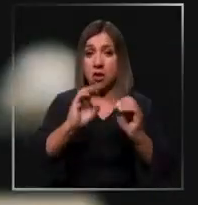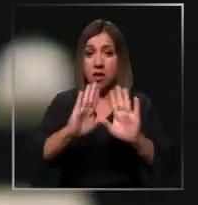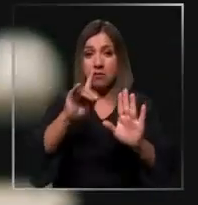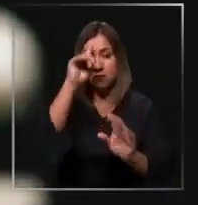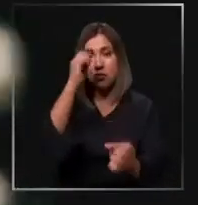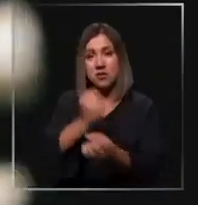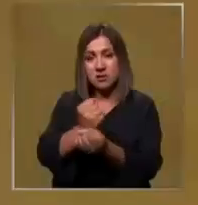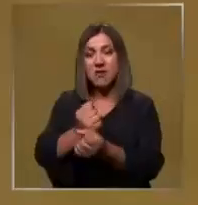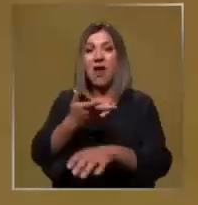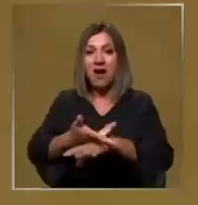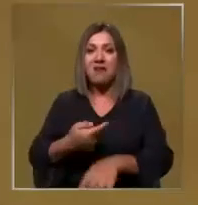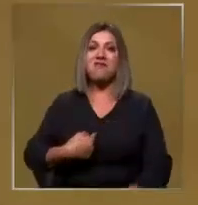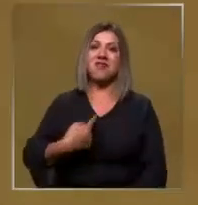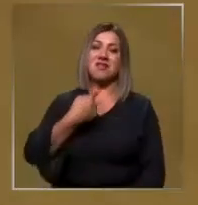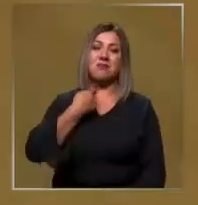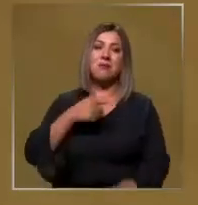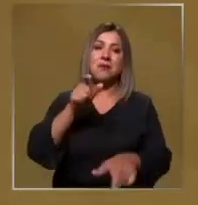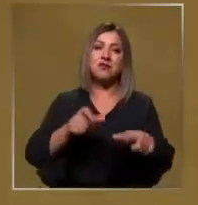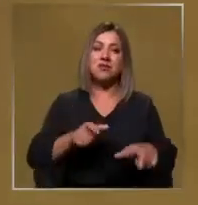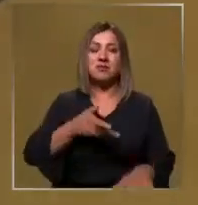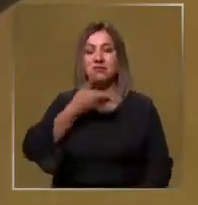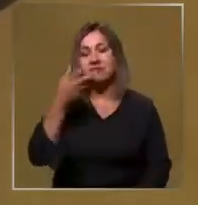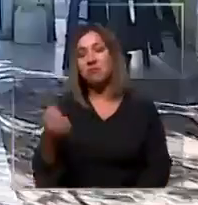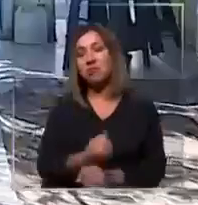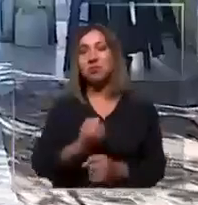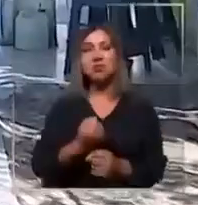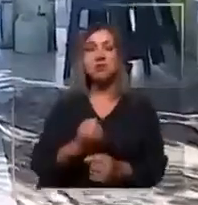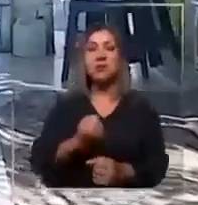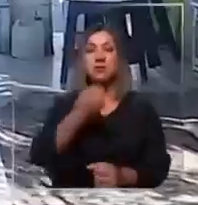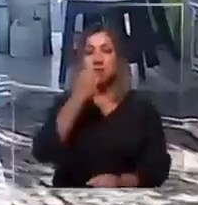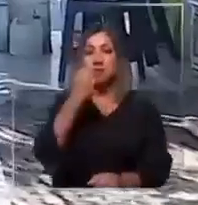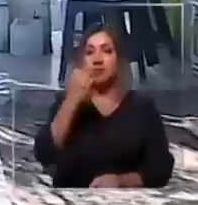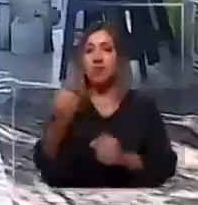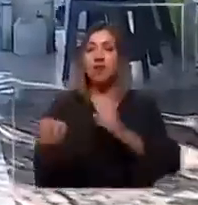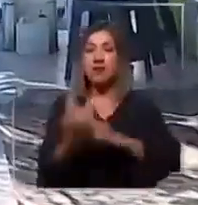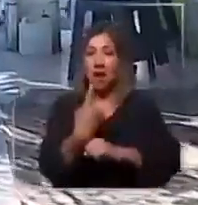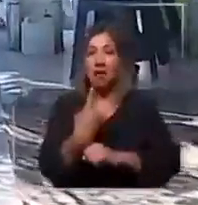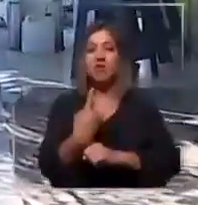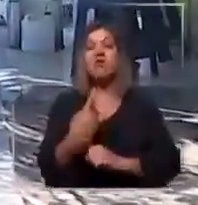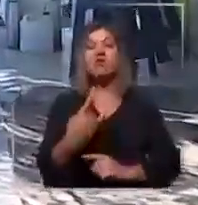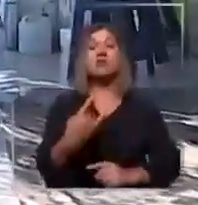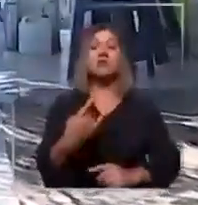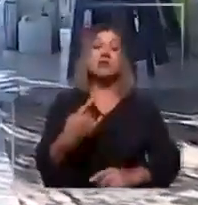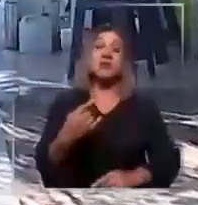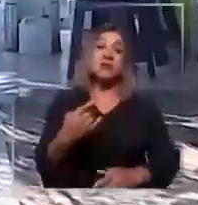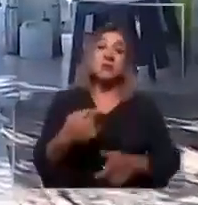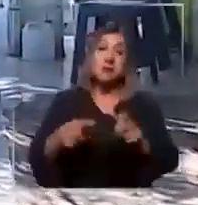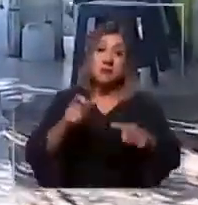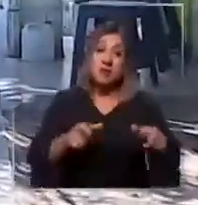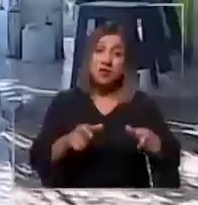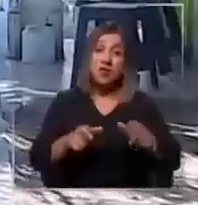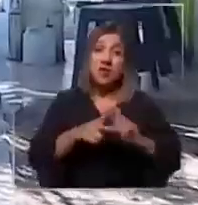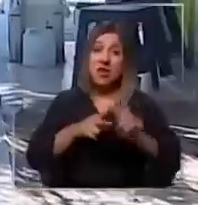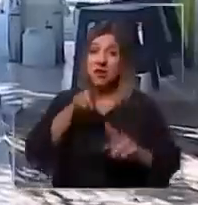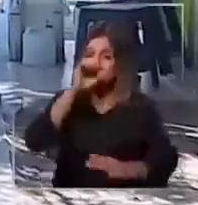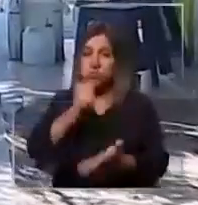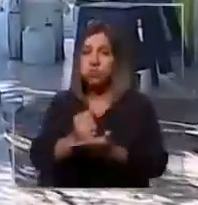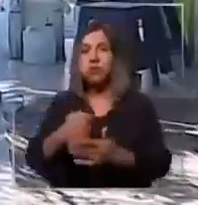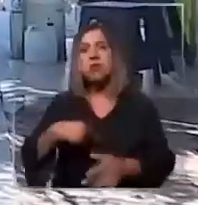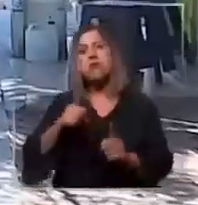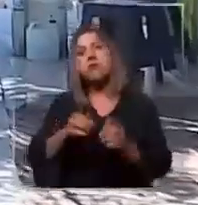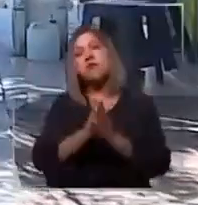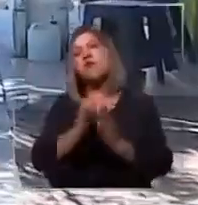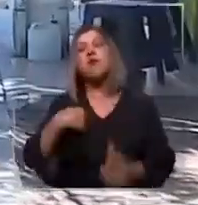habrían casos de víctimas, personas que cayeron en el engaño. Todos caemos, pero las personas que están haciendo esa estafa deberían pensar un